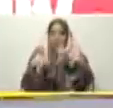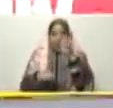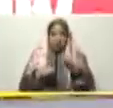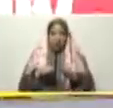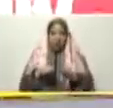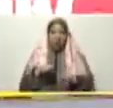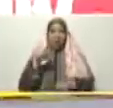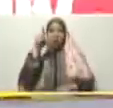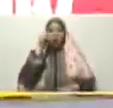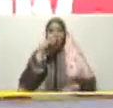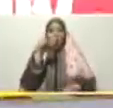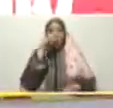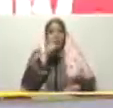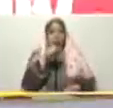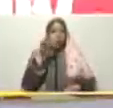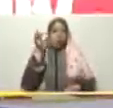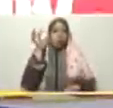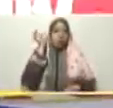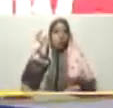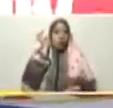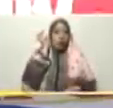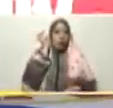todo ser vivo